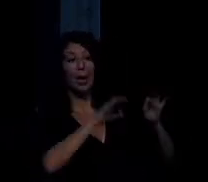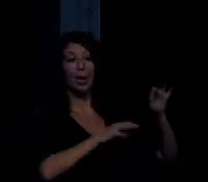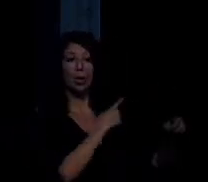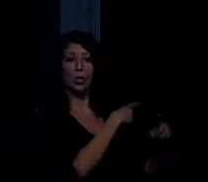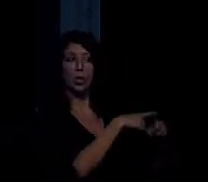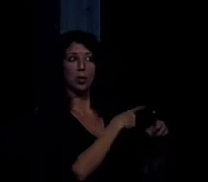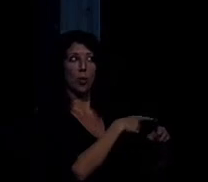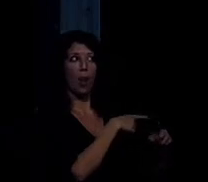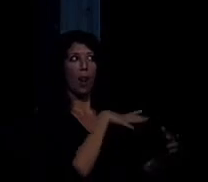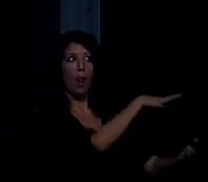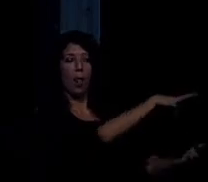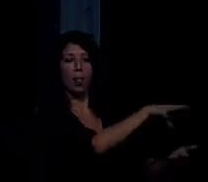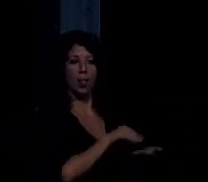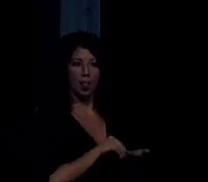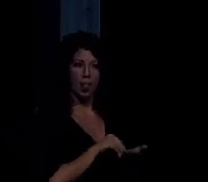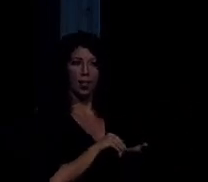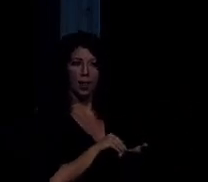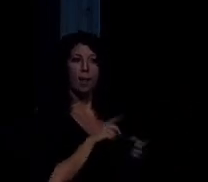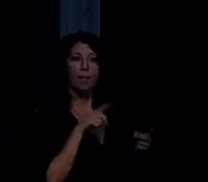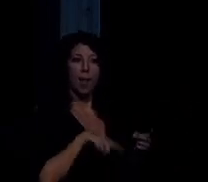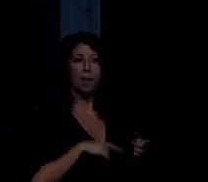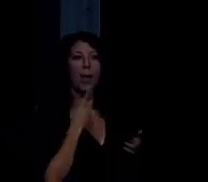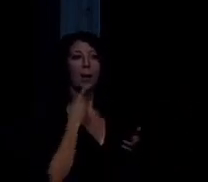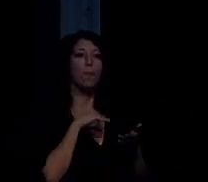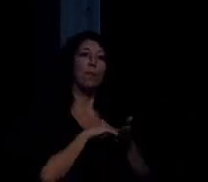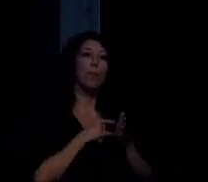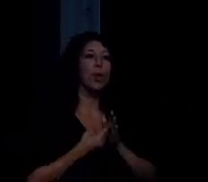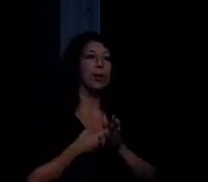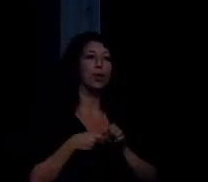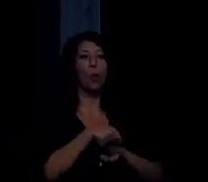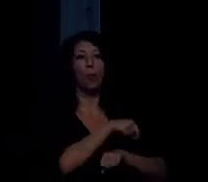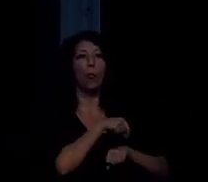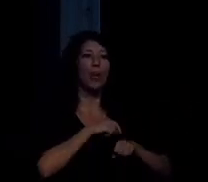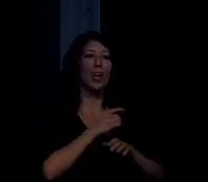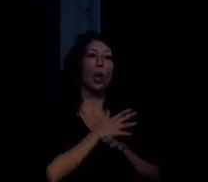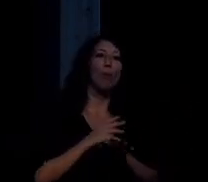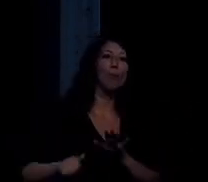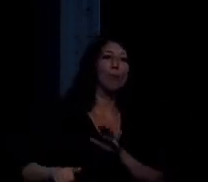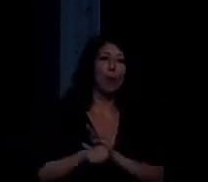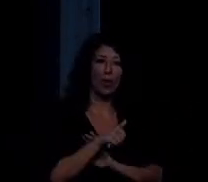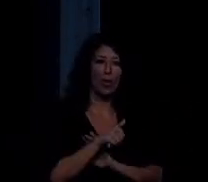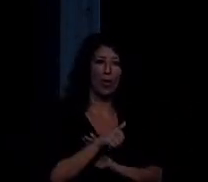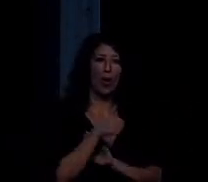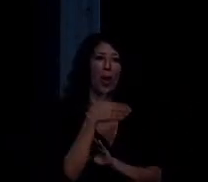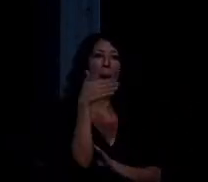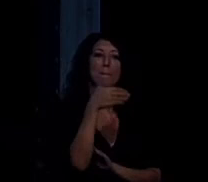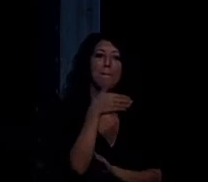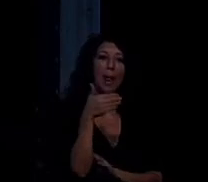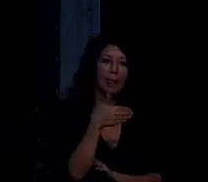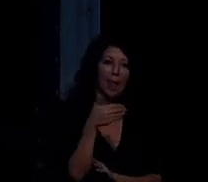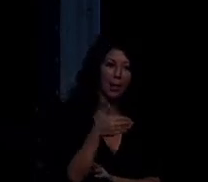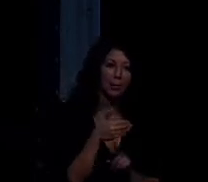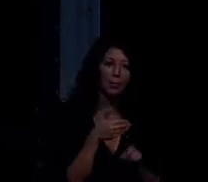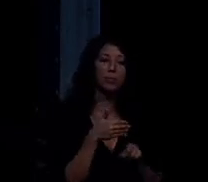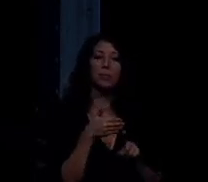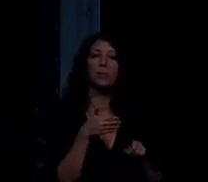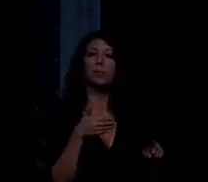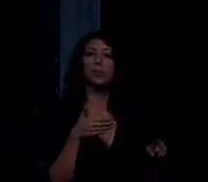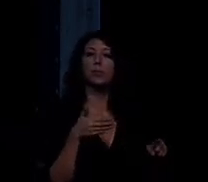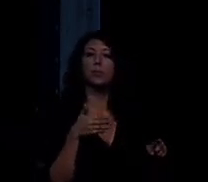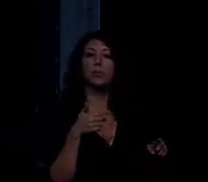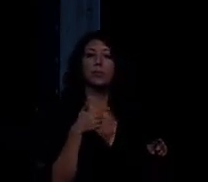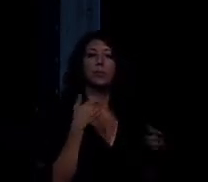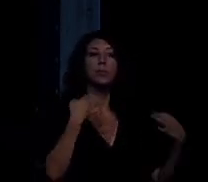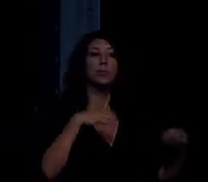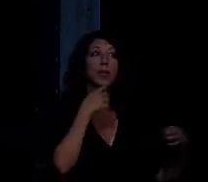sexual significa, a su vez, incorporar el proyecto político de la violación, ¿no? Judy Balder también nos dice...